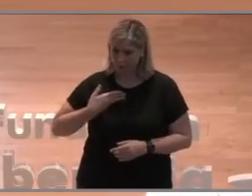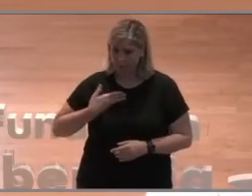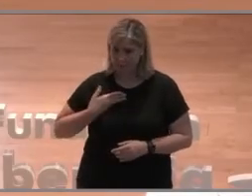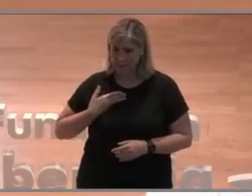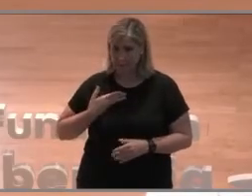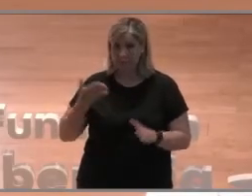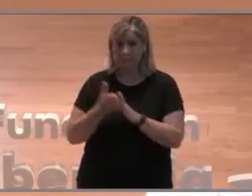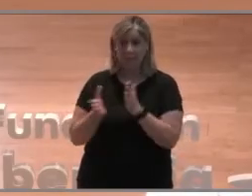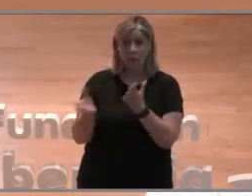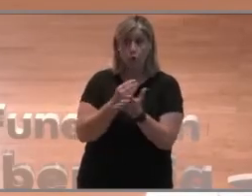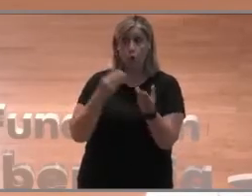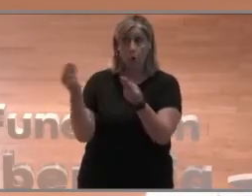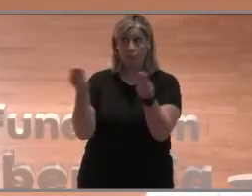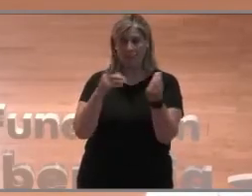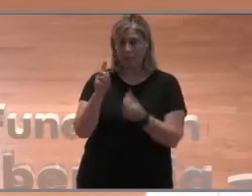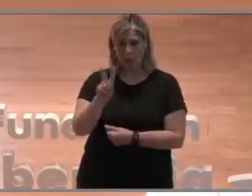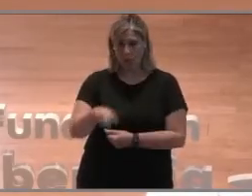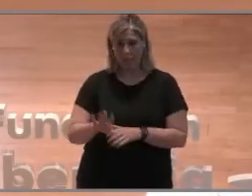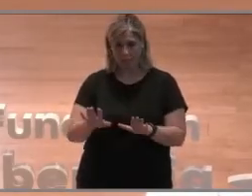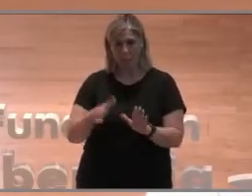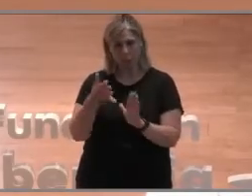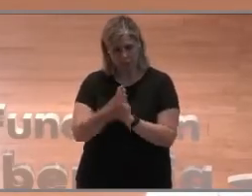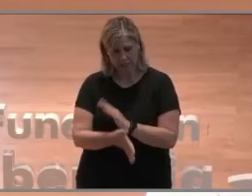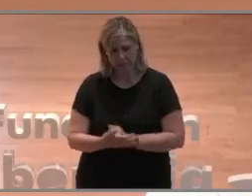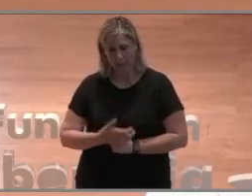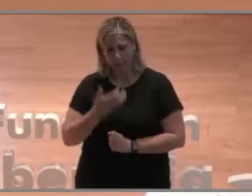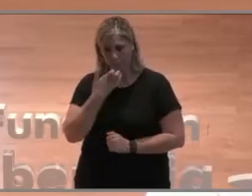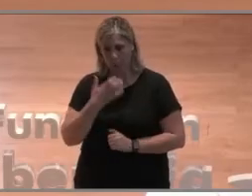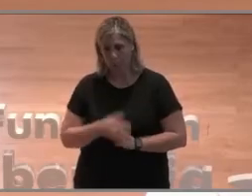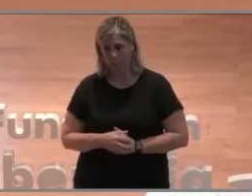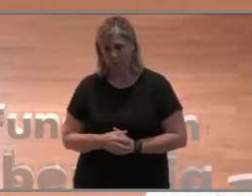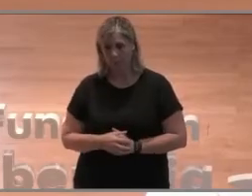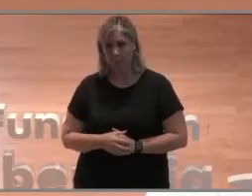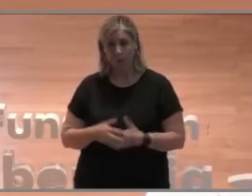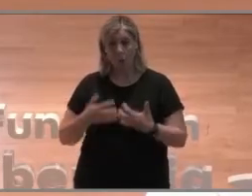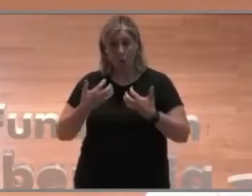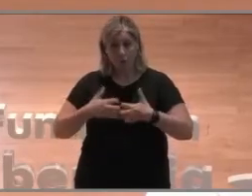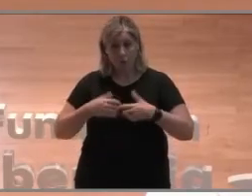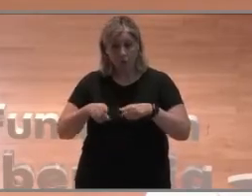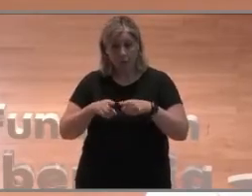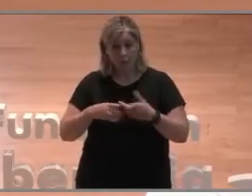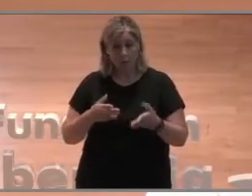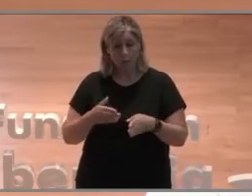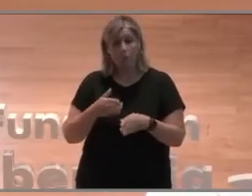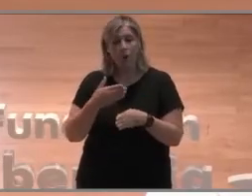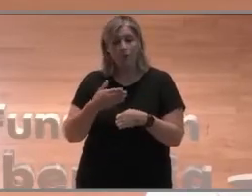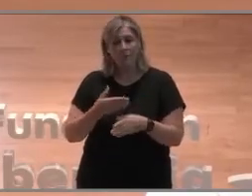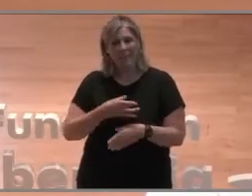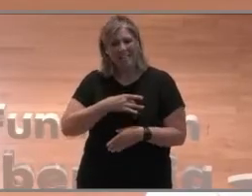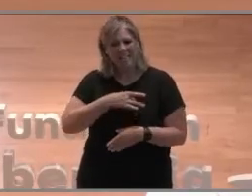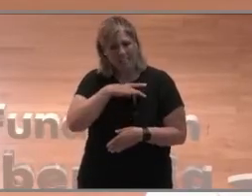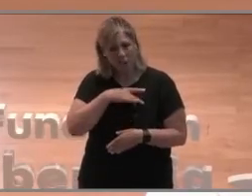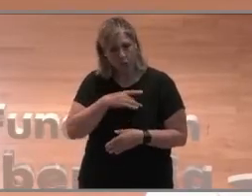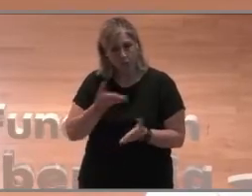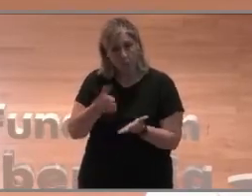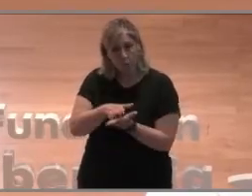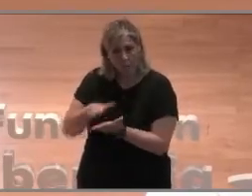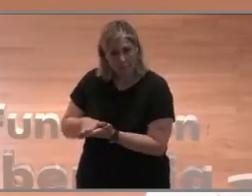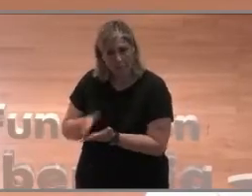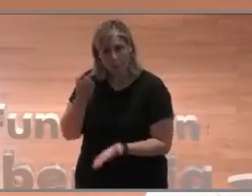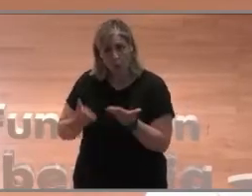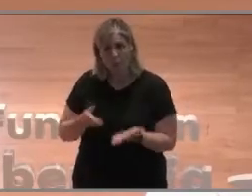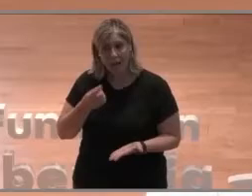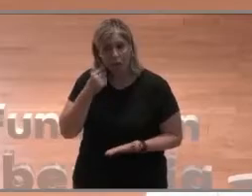son ambientales, pero lo que te quiero decir es que funciona como un exceso de mortalidad respecto a lo habitual, ese es